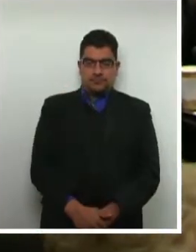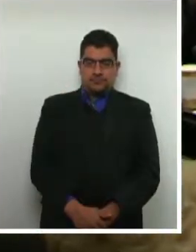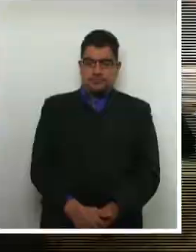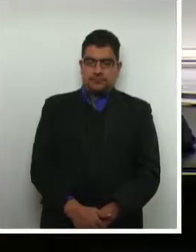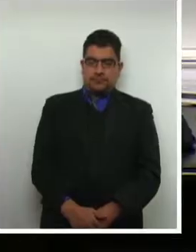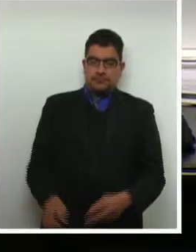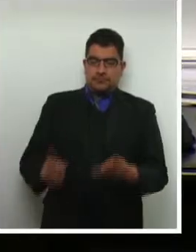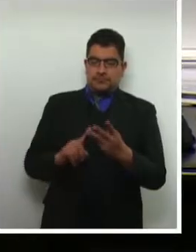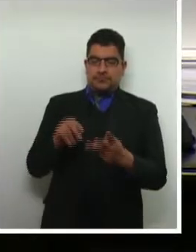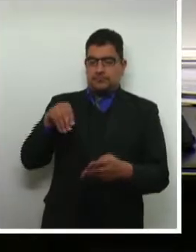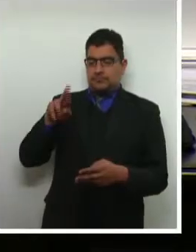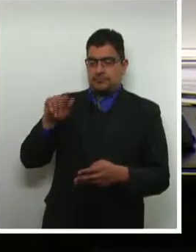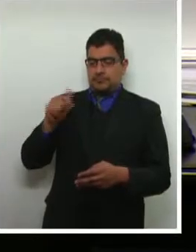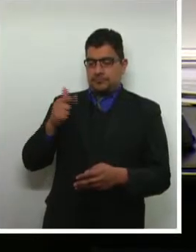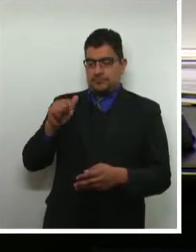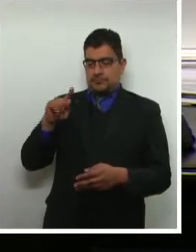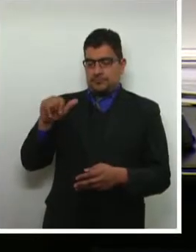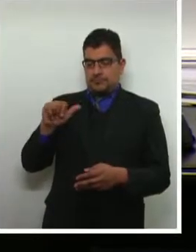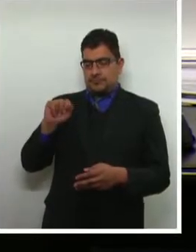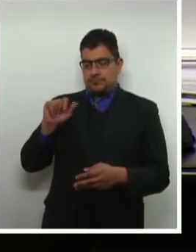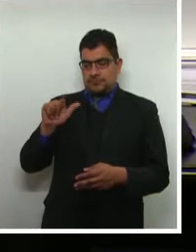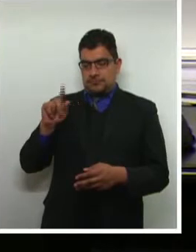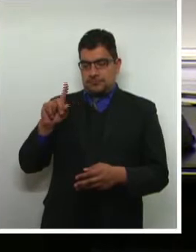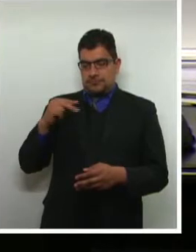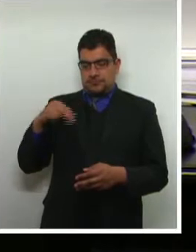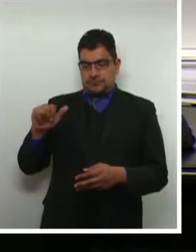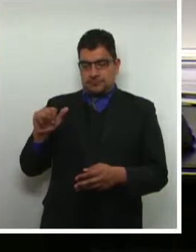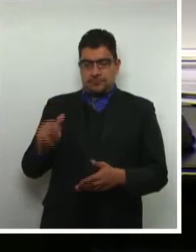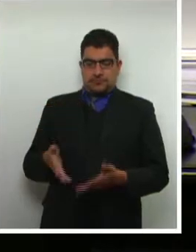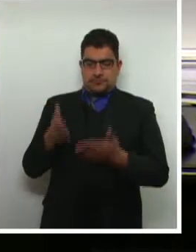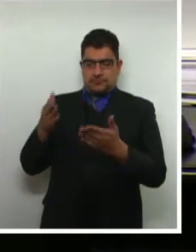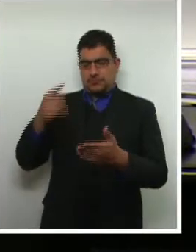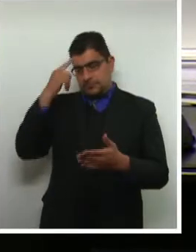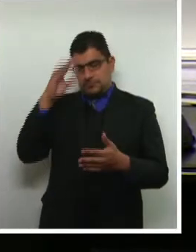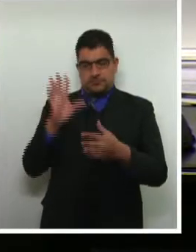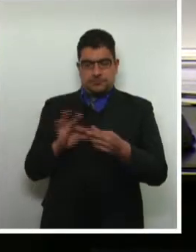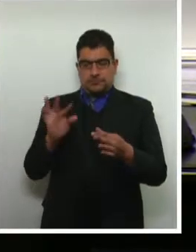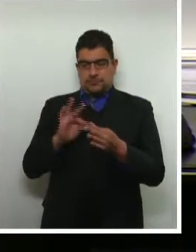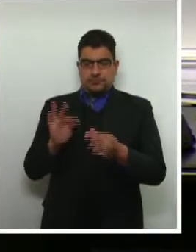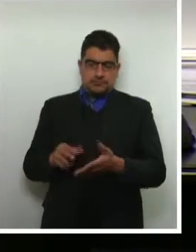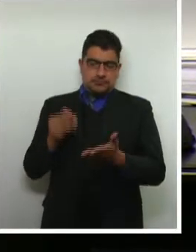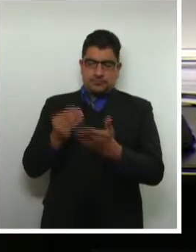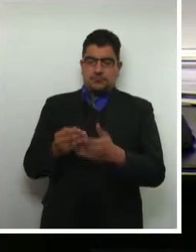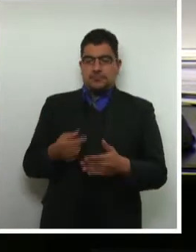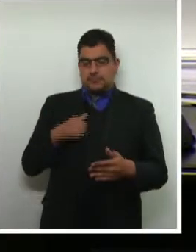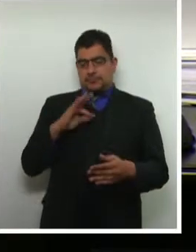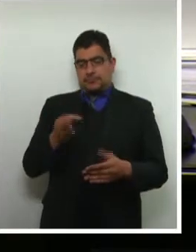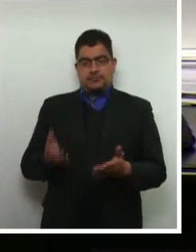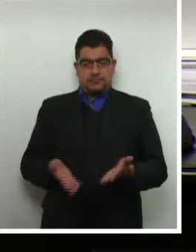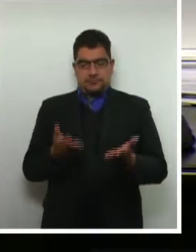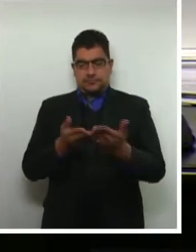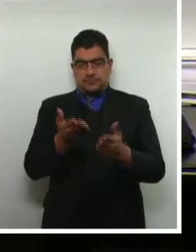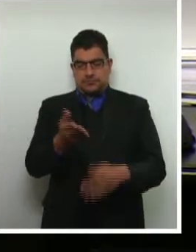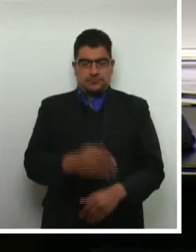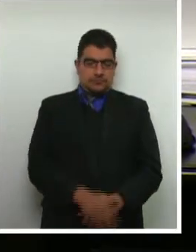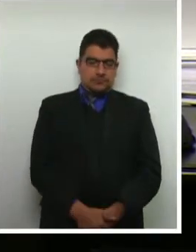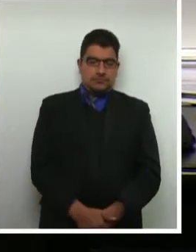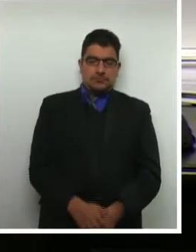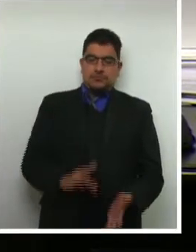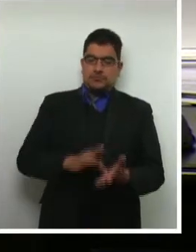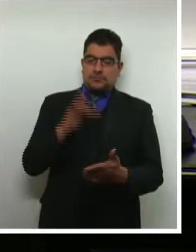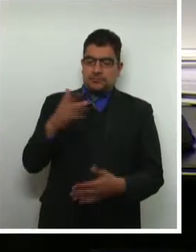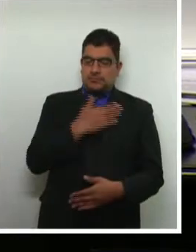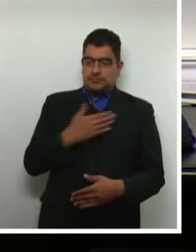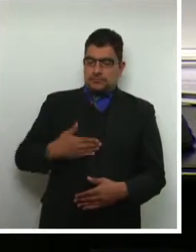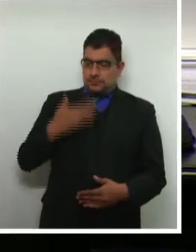Continúa la diputada Margarita Saldaña para participar a favor del dictamen. Muchas gracias,